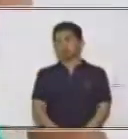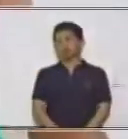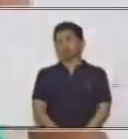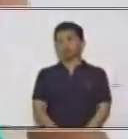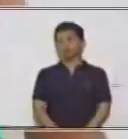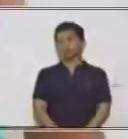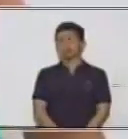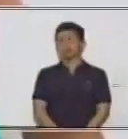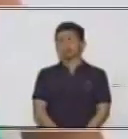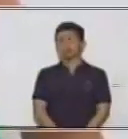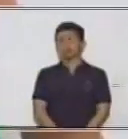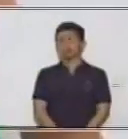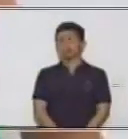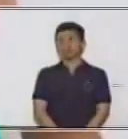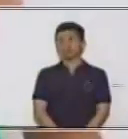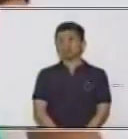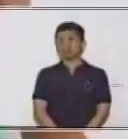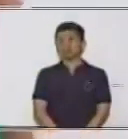así,